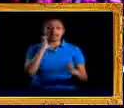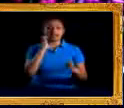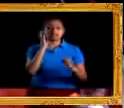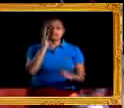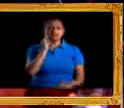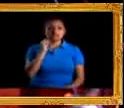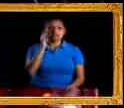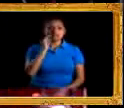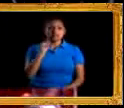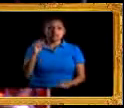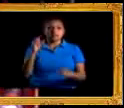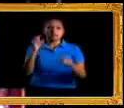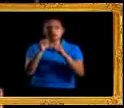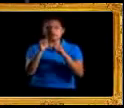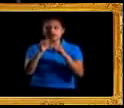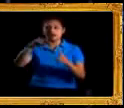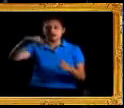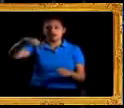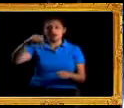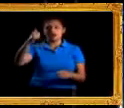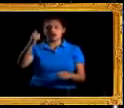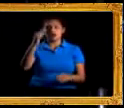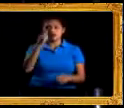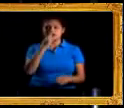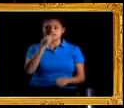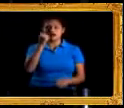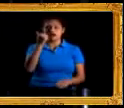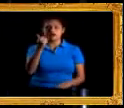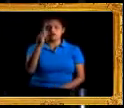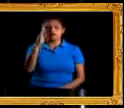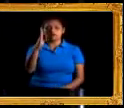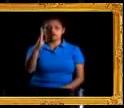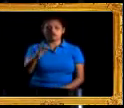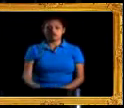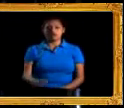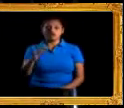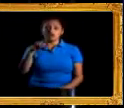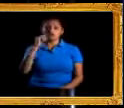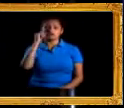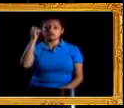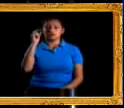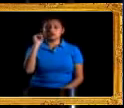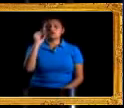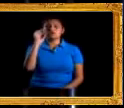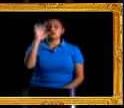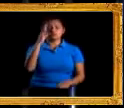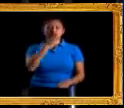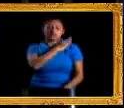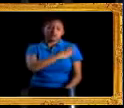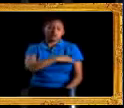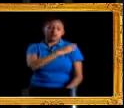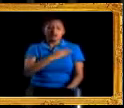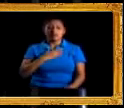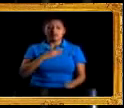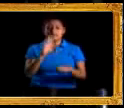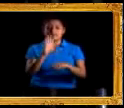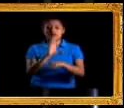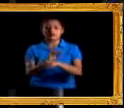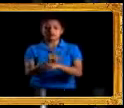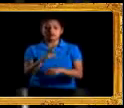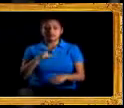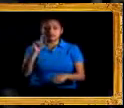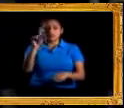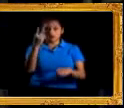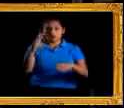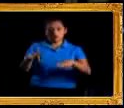Y hoy el Señor en su misericordia me permite tener una cobertura apostólica, una